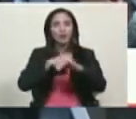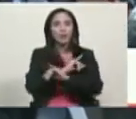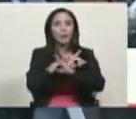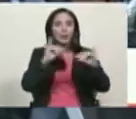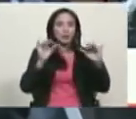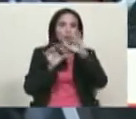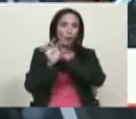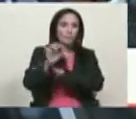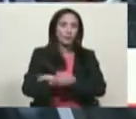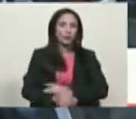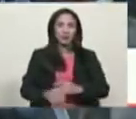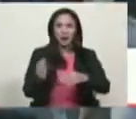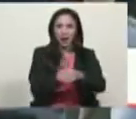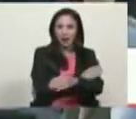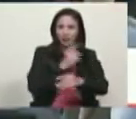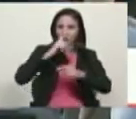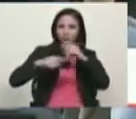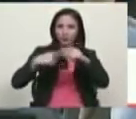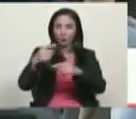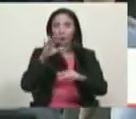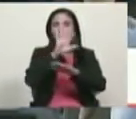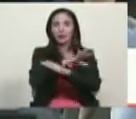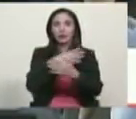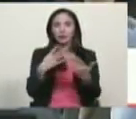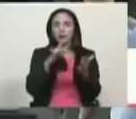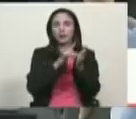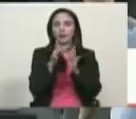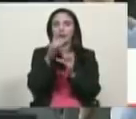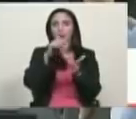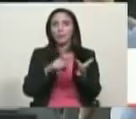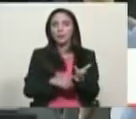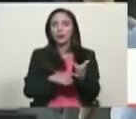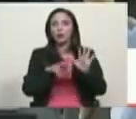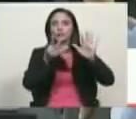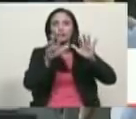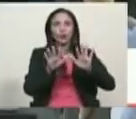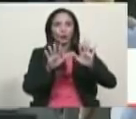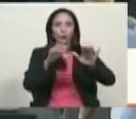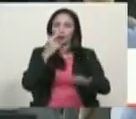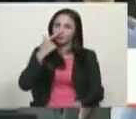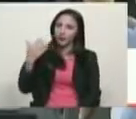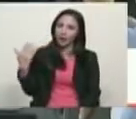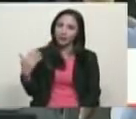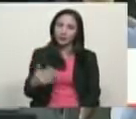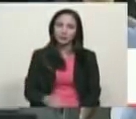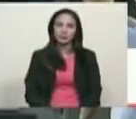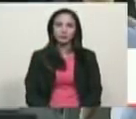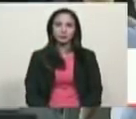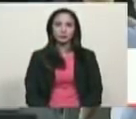independencia, antes y después del 19 de abril de 1810, se marca la historia.